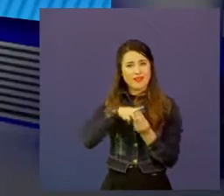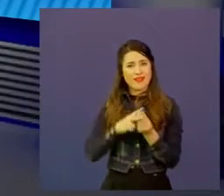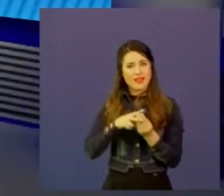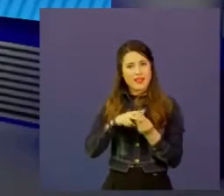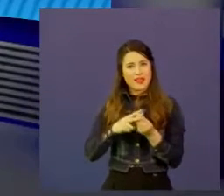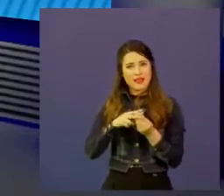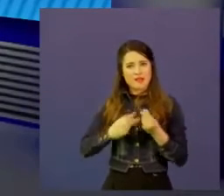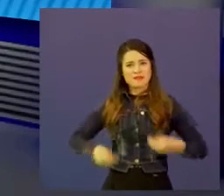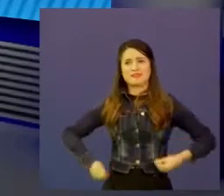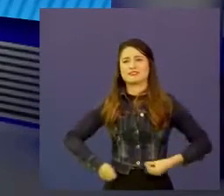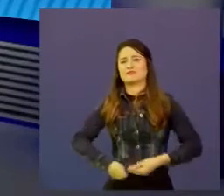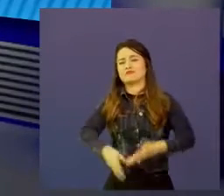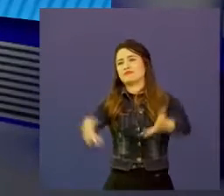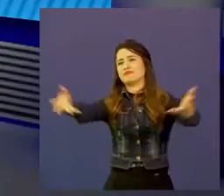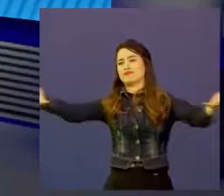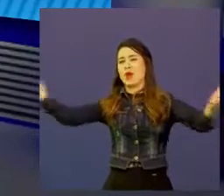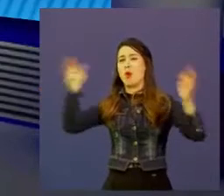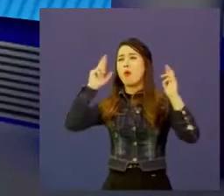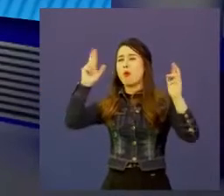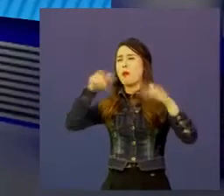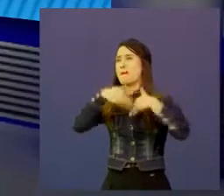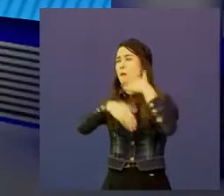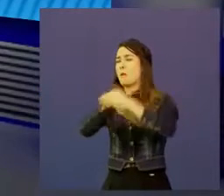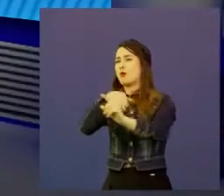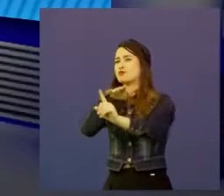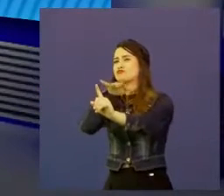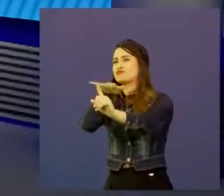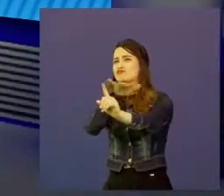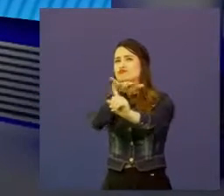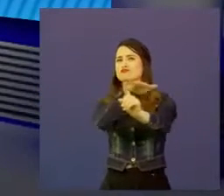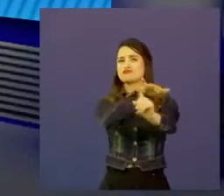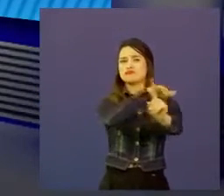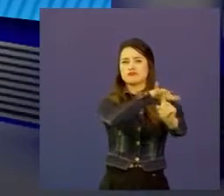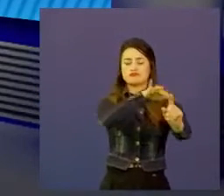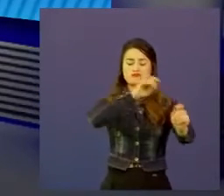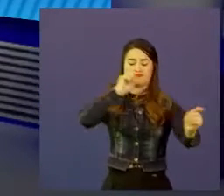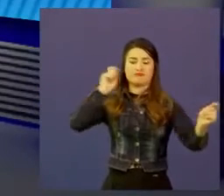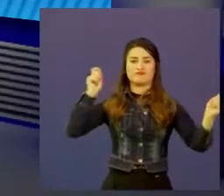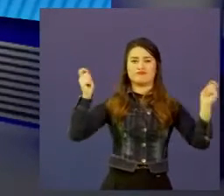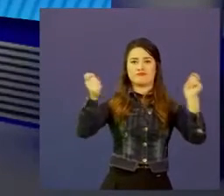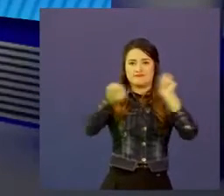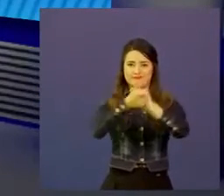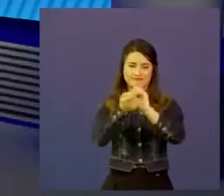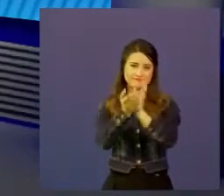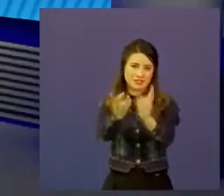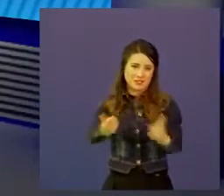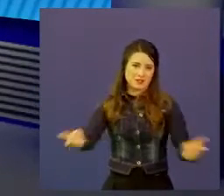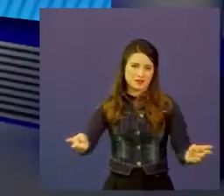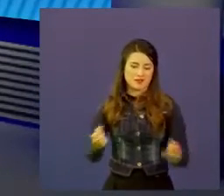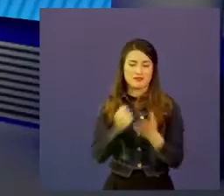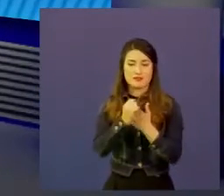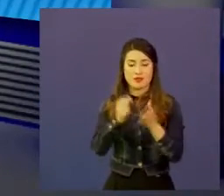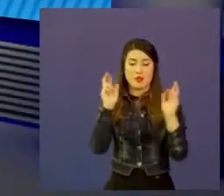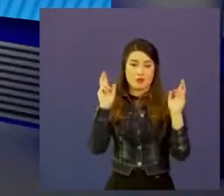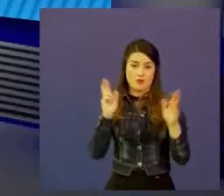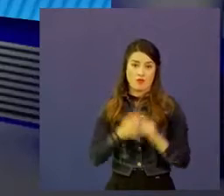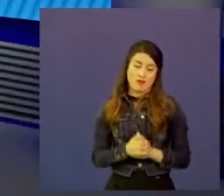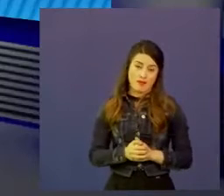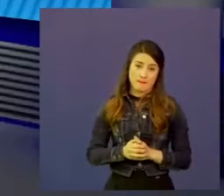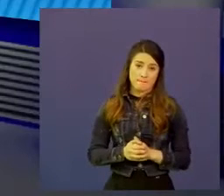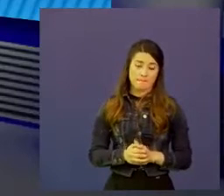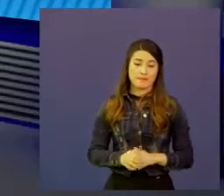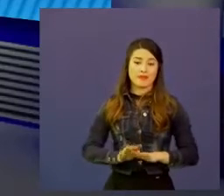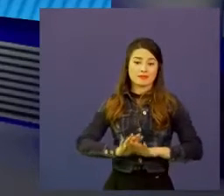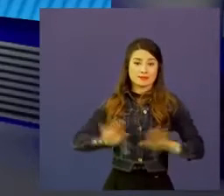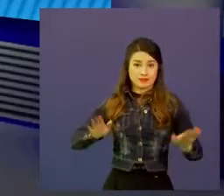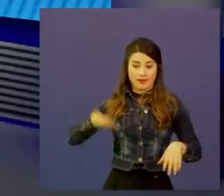ellos puedan transformar las prácticas pedagógicas en el aula. Yo quisiera preguntarte, con esta interesante investigación que han